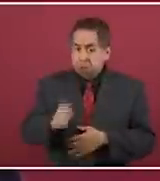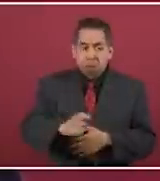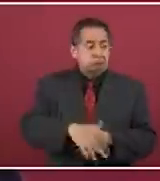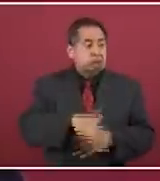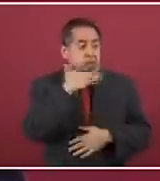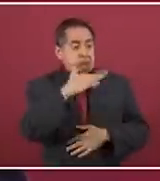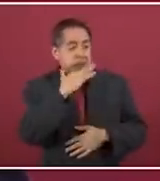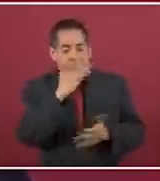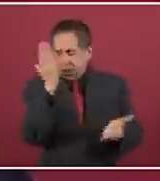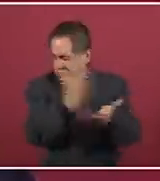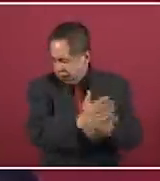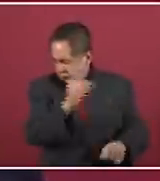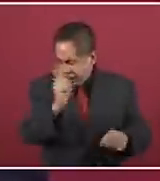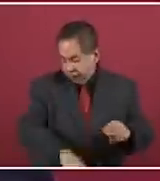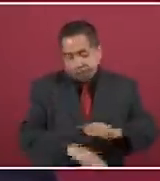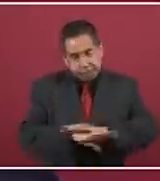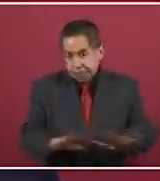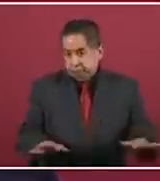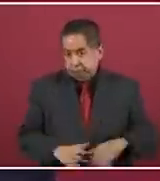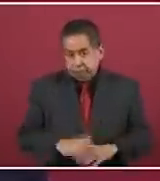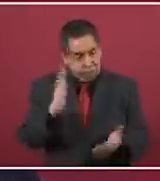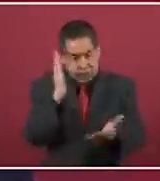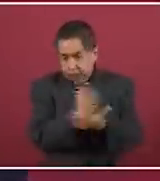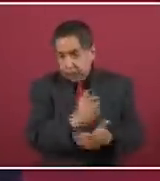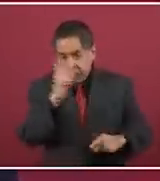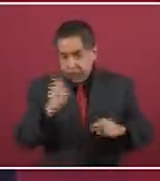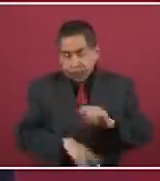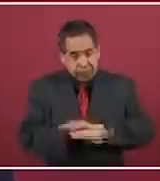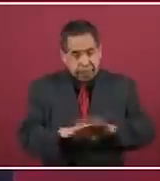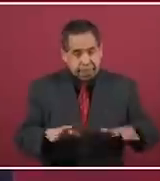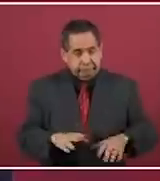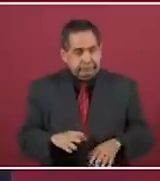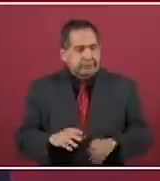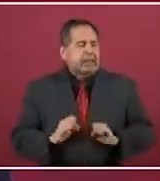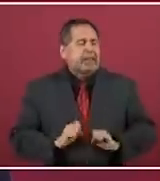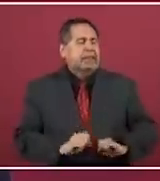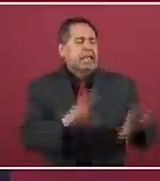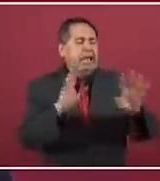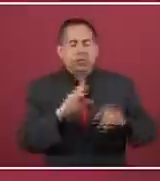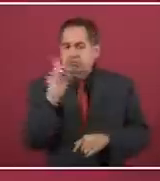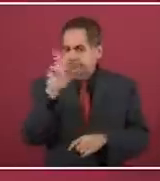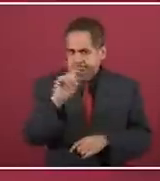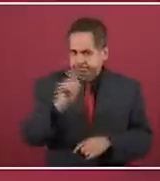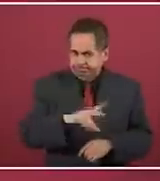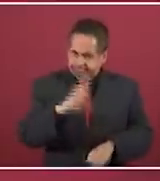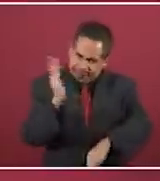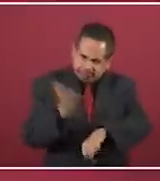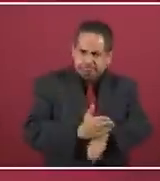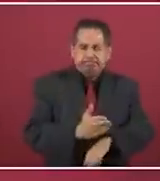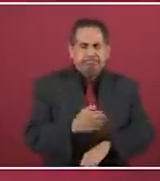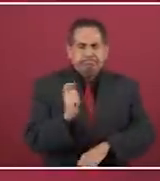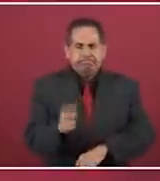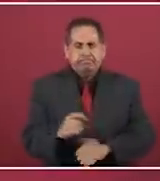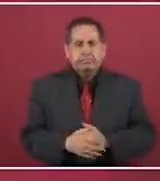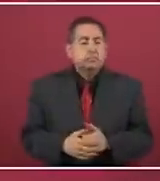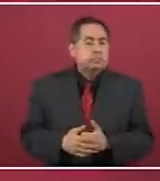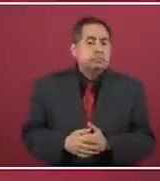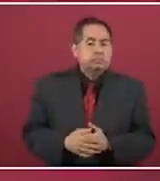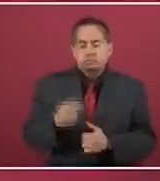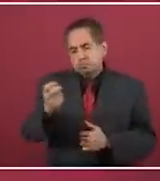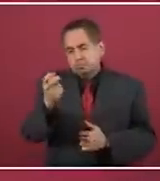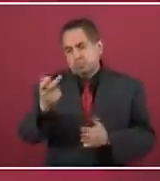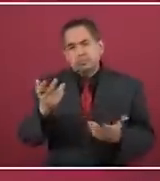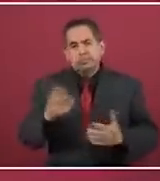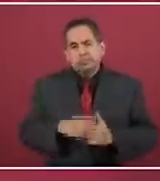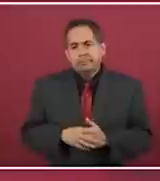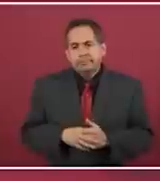corrupción. Se va a acabar la impunidad. Ese es el propósito. Entonces,